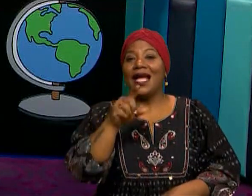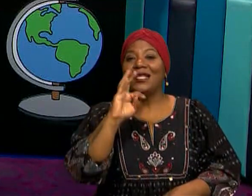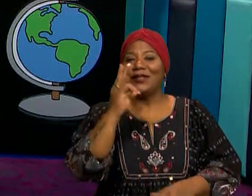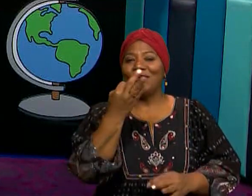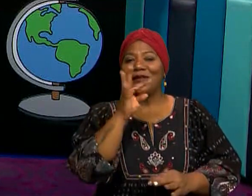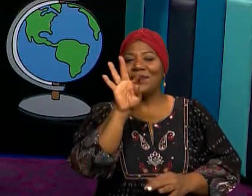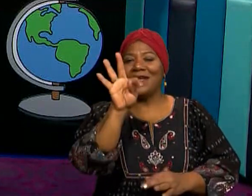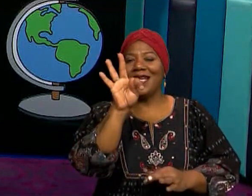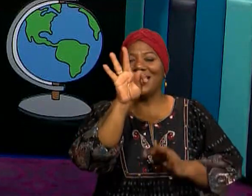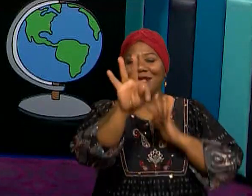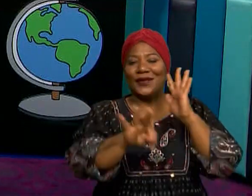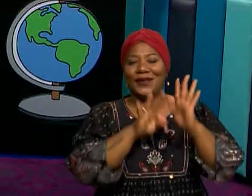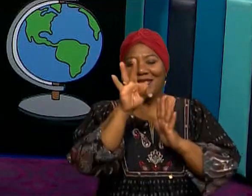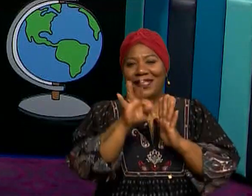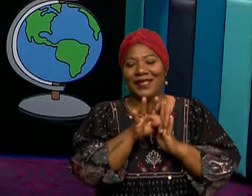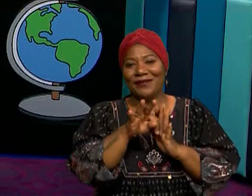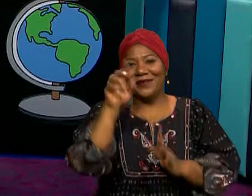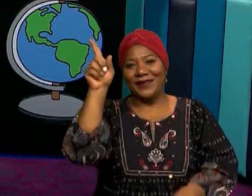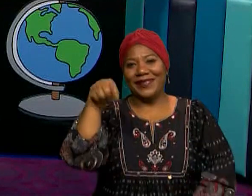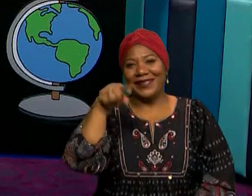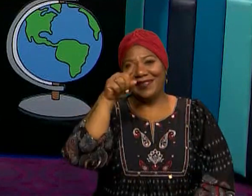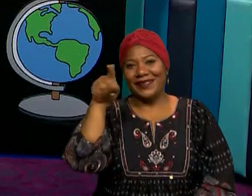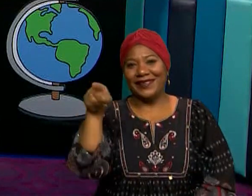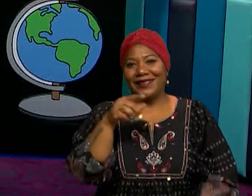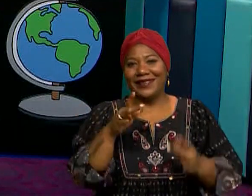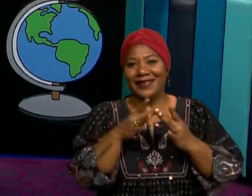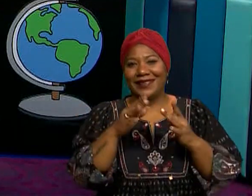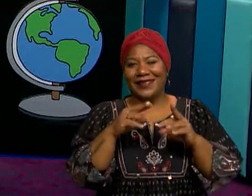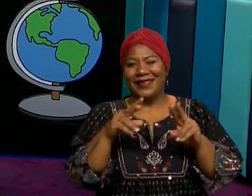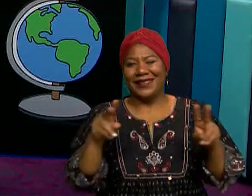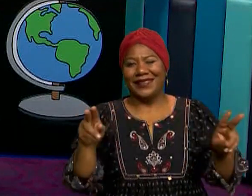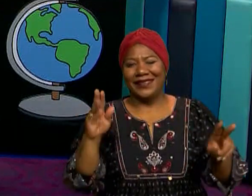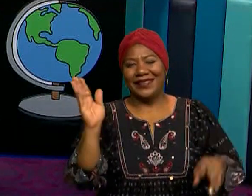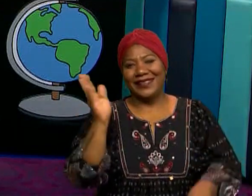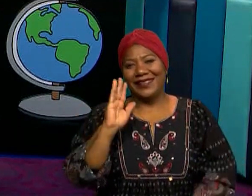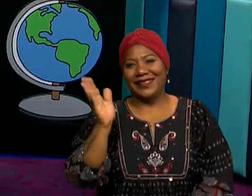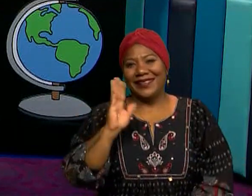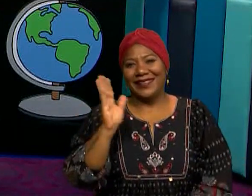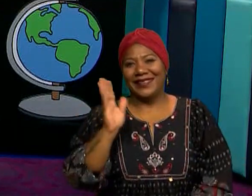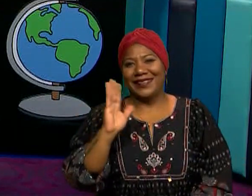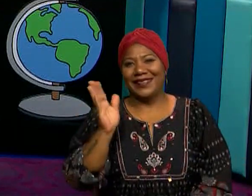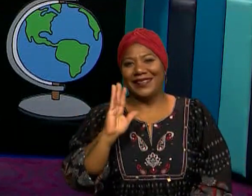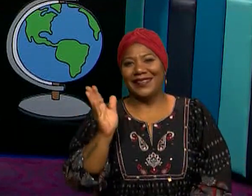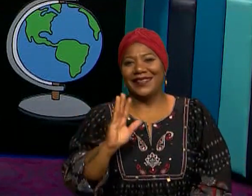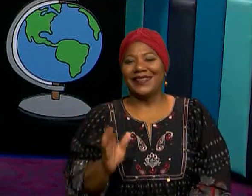y a tu ritmo. La estrella se conecta con la diversidad. ¡Chao!